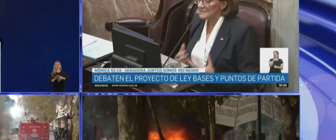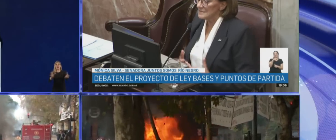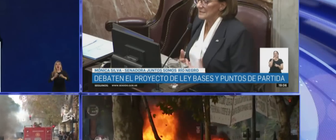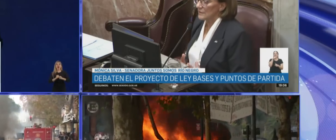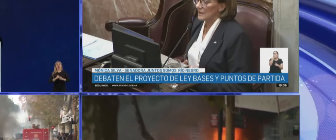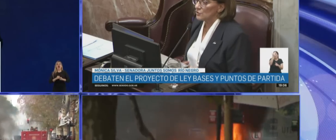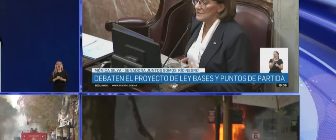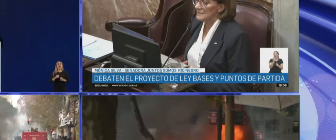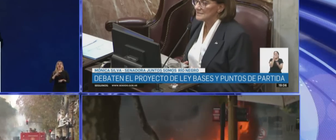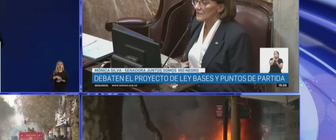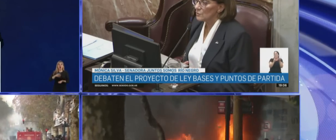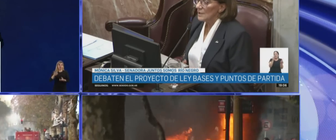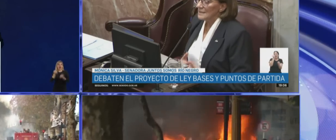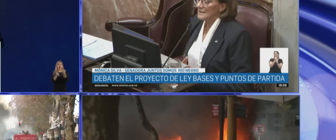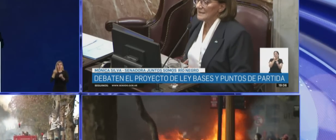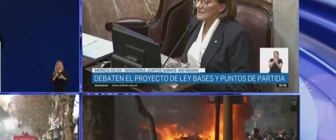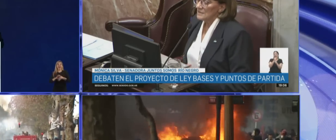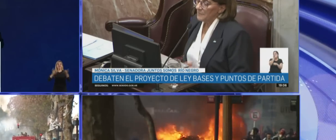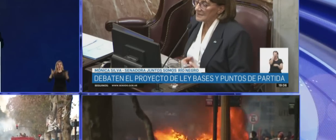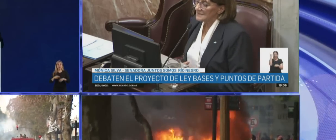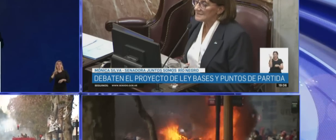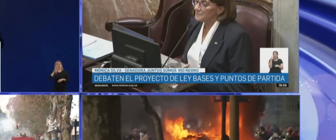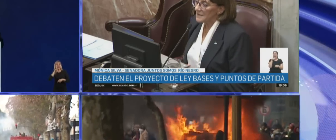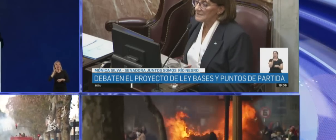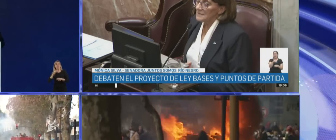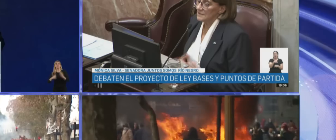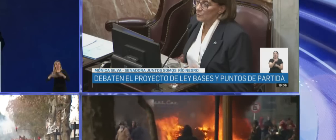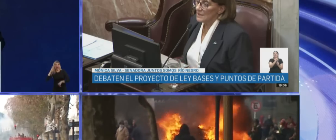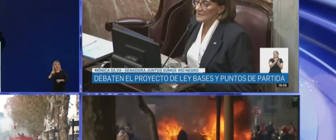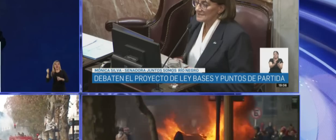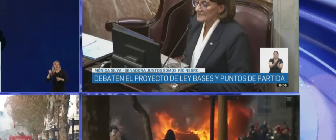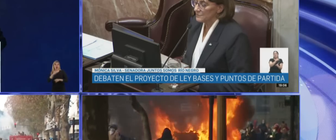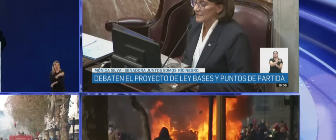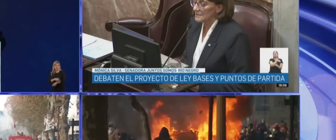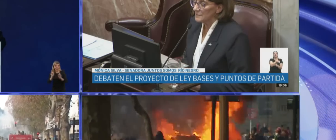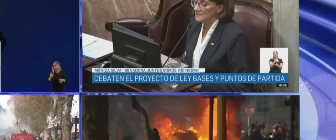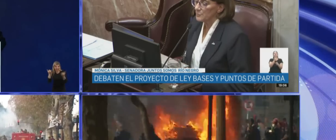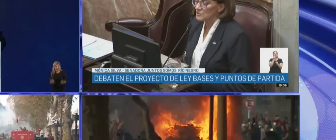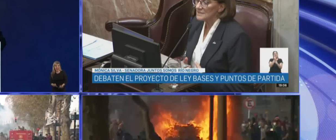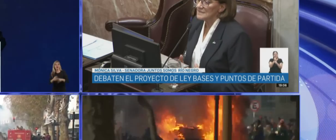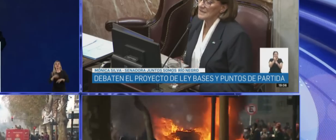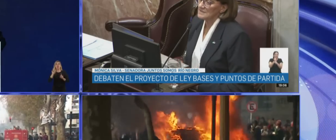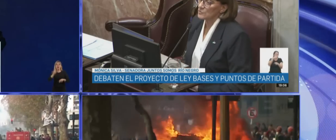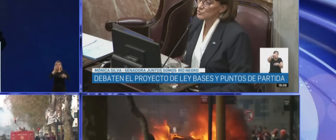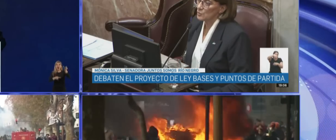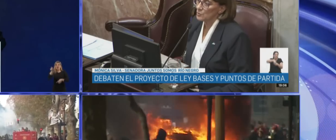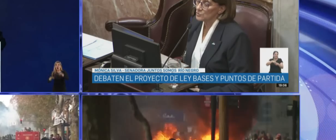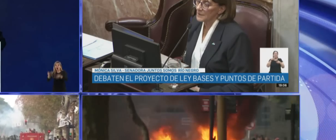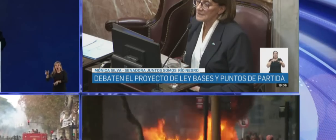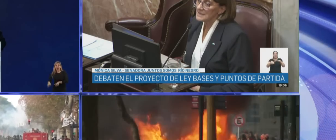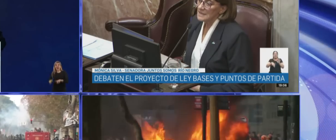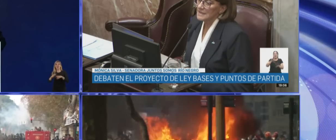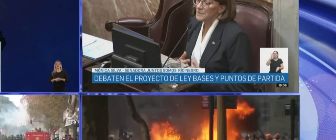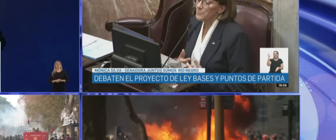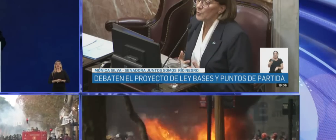los países más libres tienen un PBI per cápita 12 veces más grande que los reprimidos. E incluso los habitantes del decil